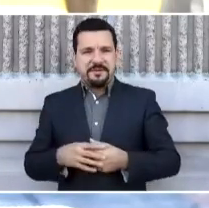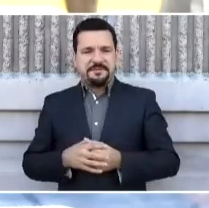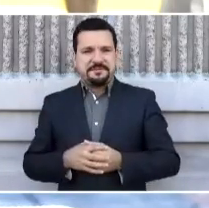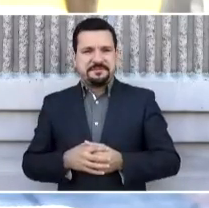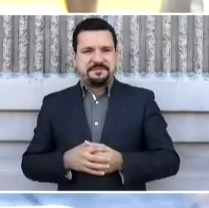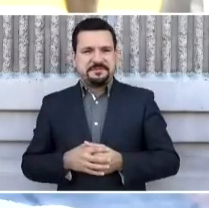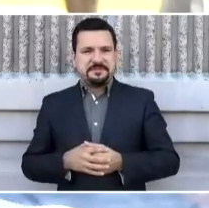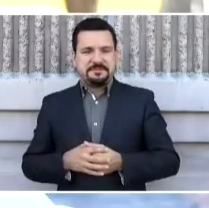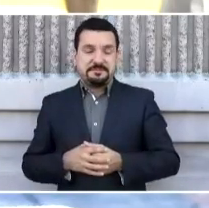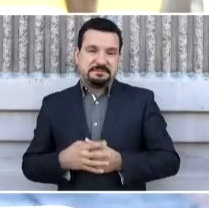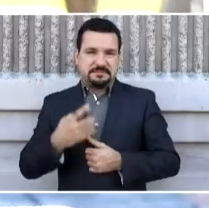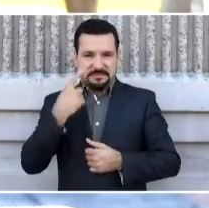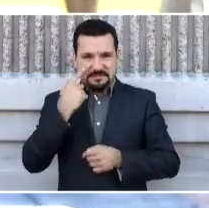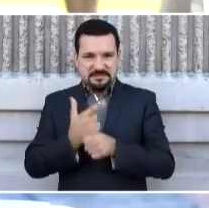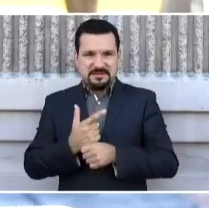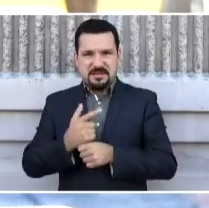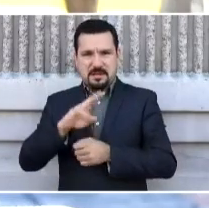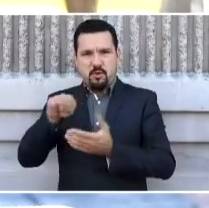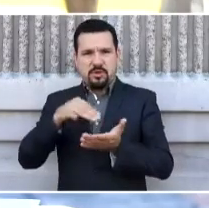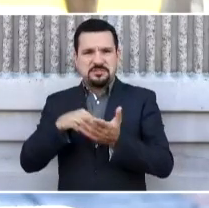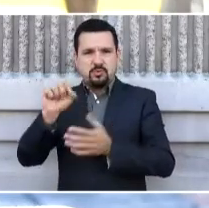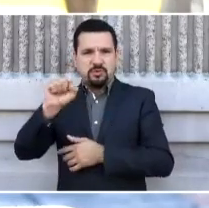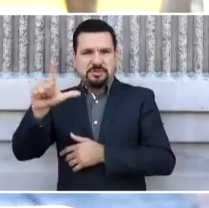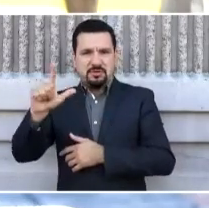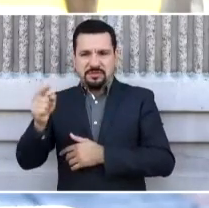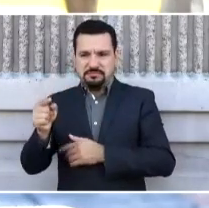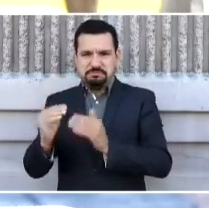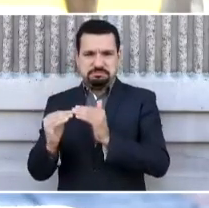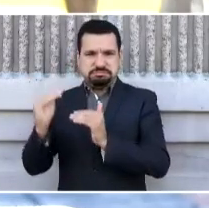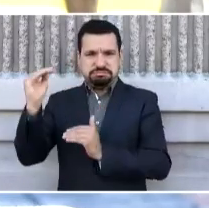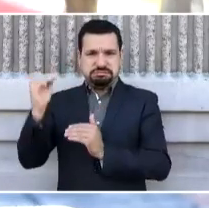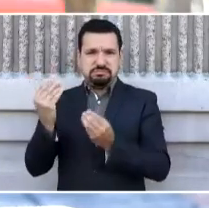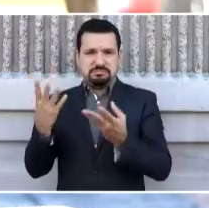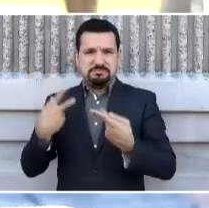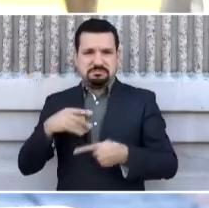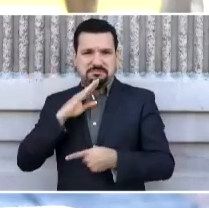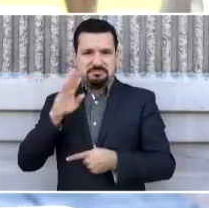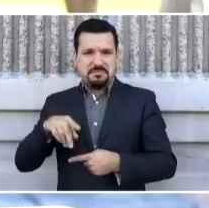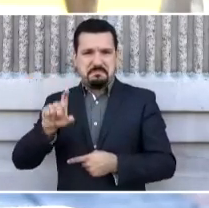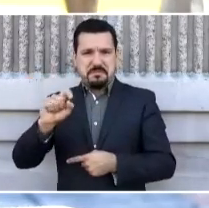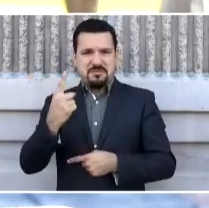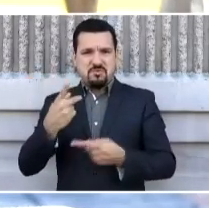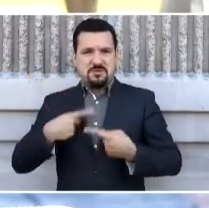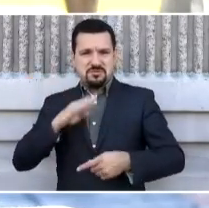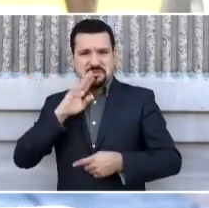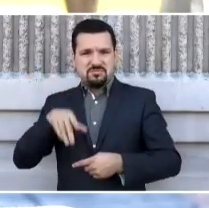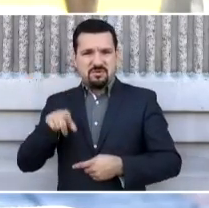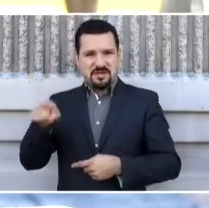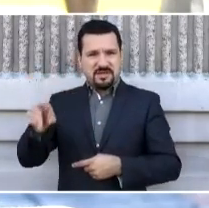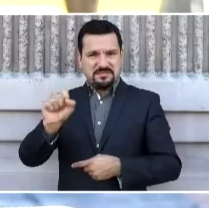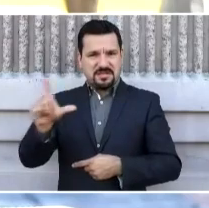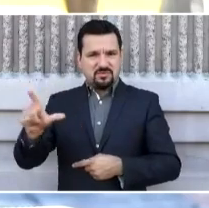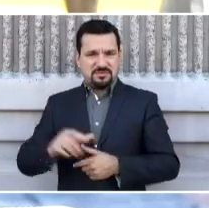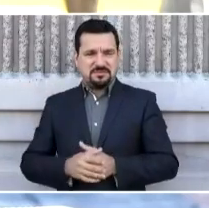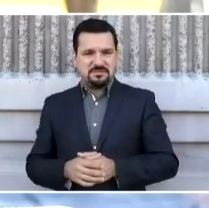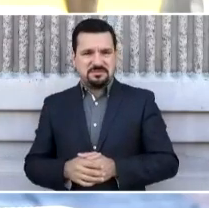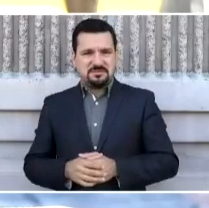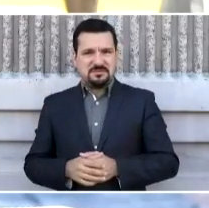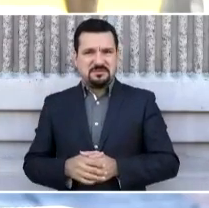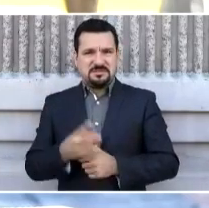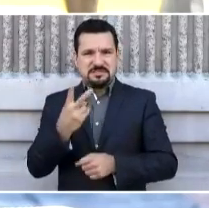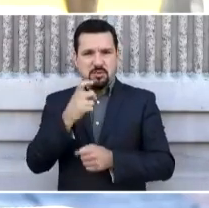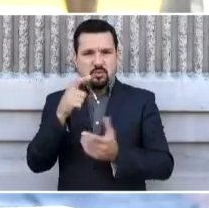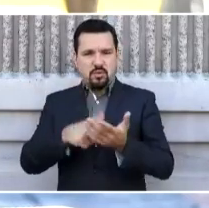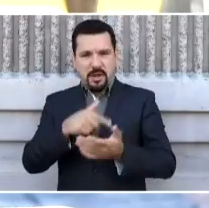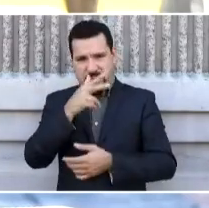claramente superior en el municipio de San Luis Río Colorado, que ya suma 21 defunciones, le sigue en